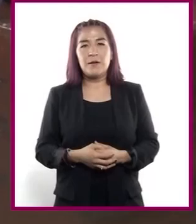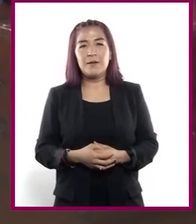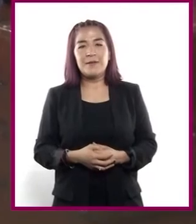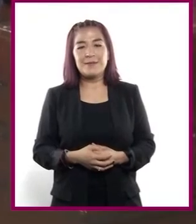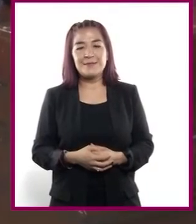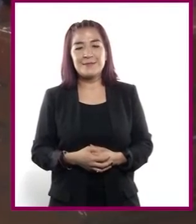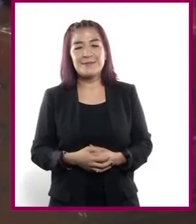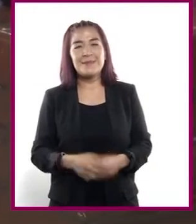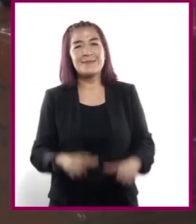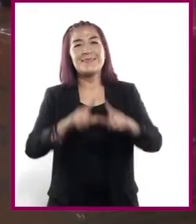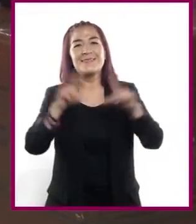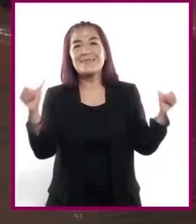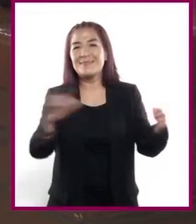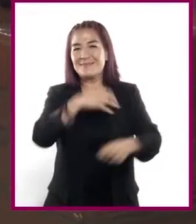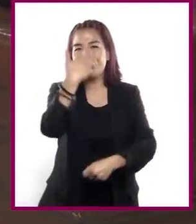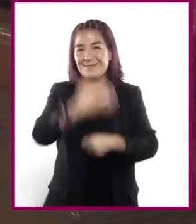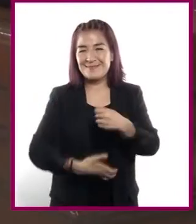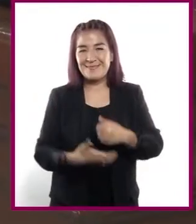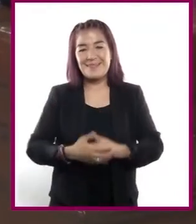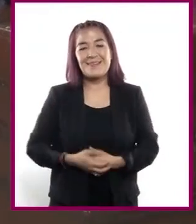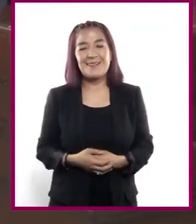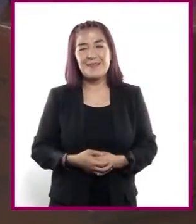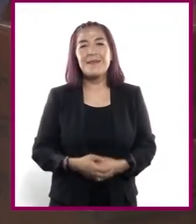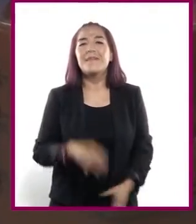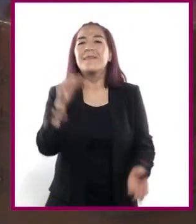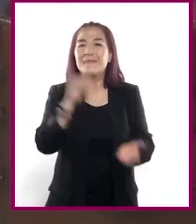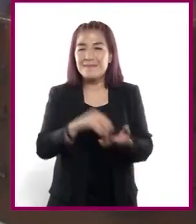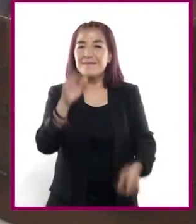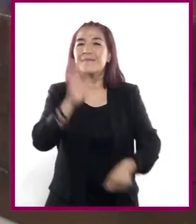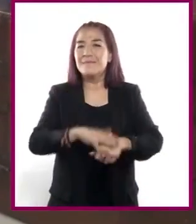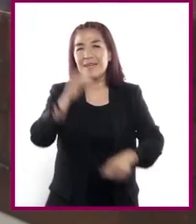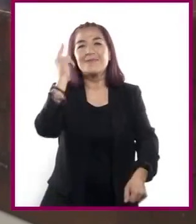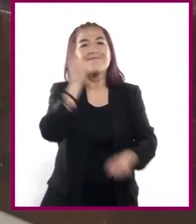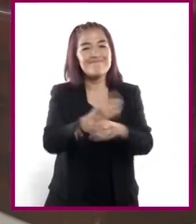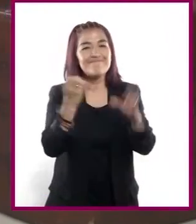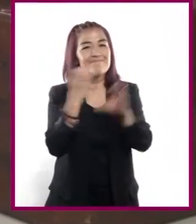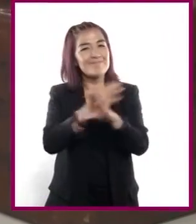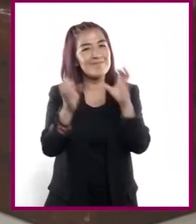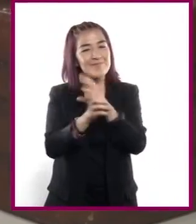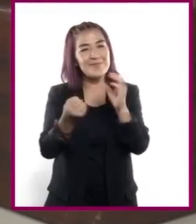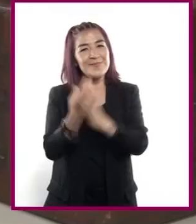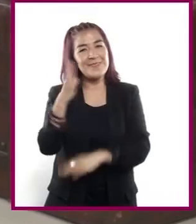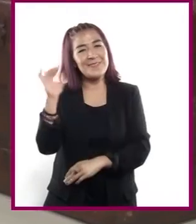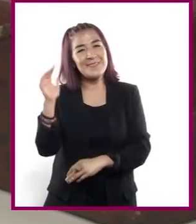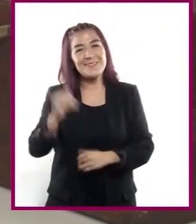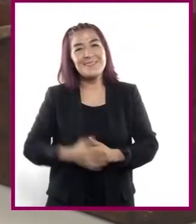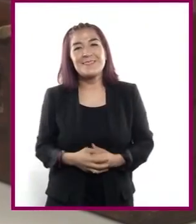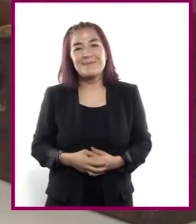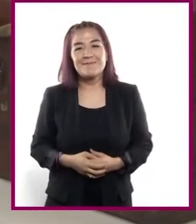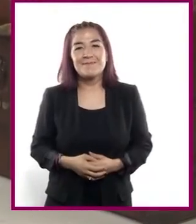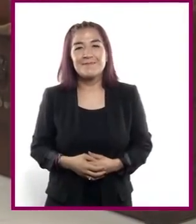¡Listo! ¡Terminamos! Pero aún nos queda mucho por descubrir. Hasta la próxima.